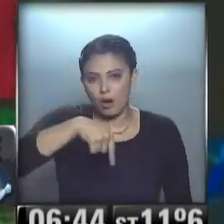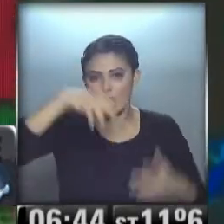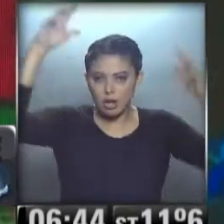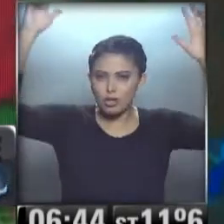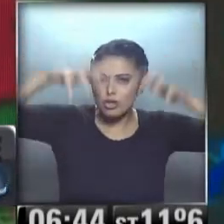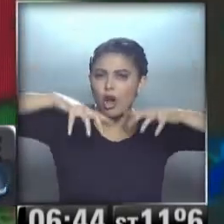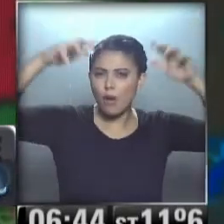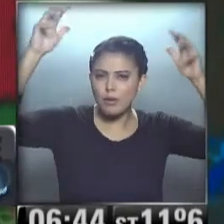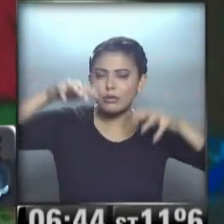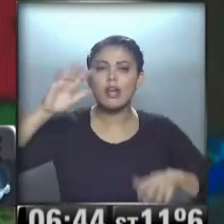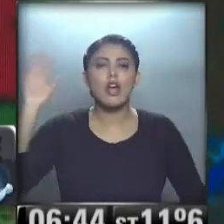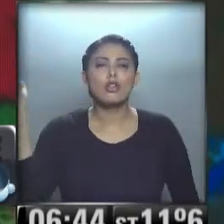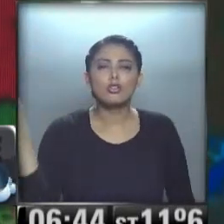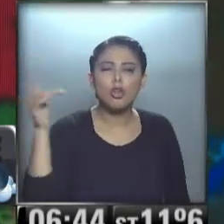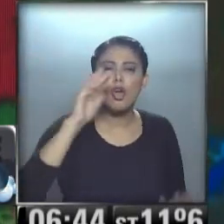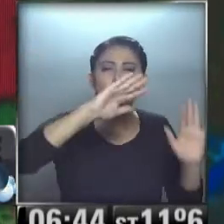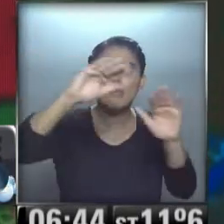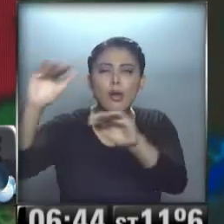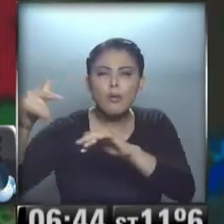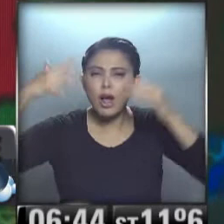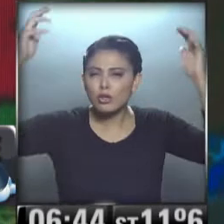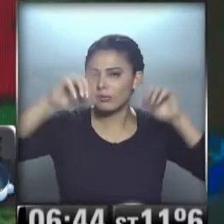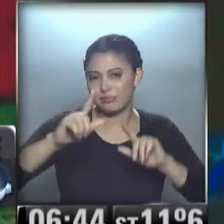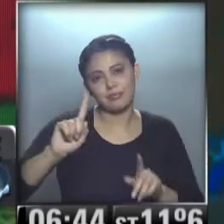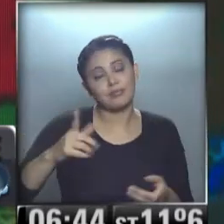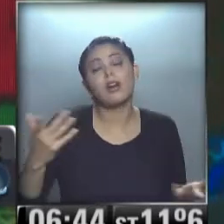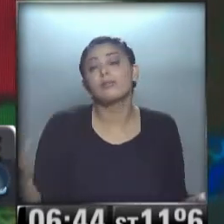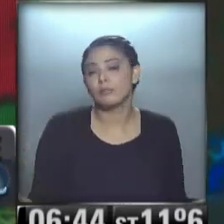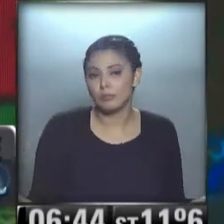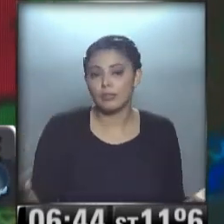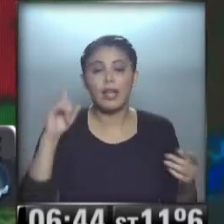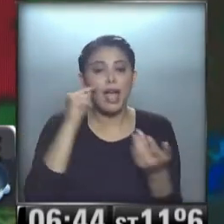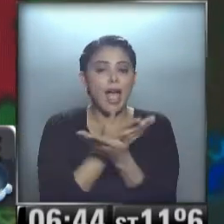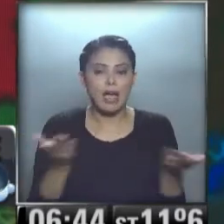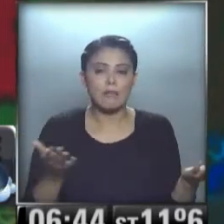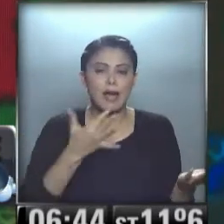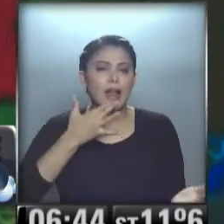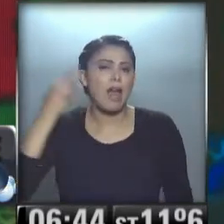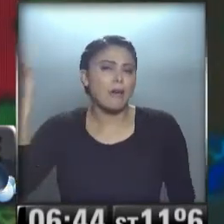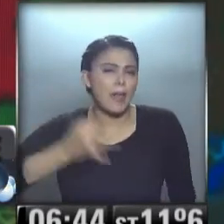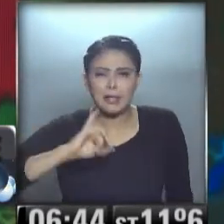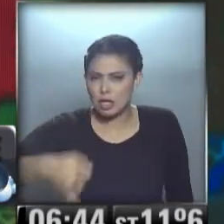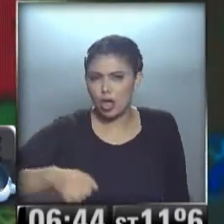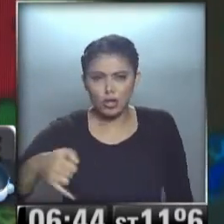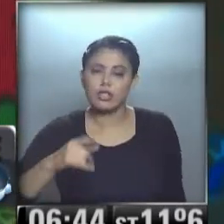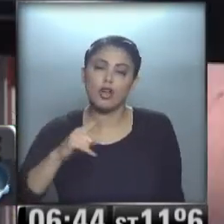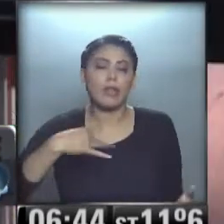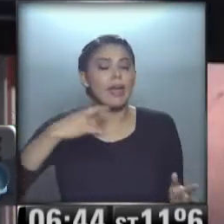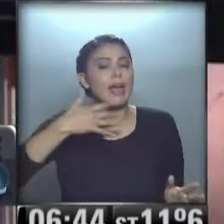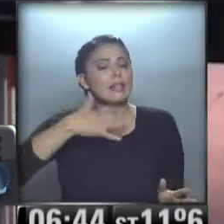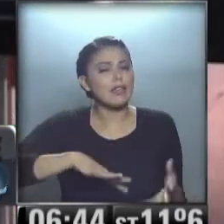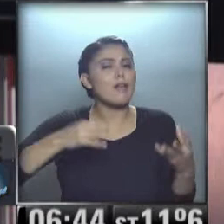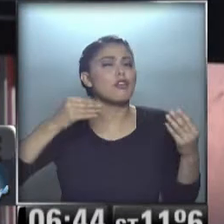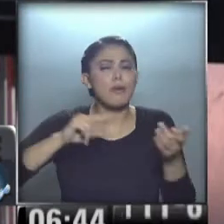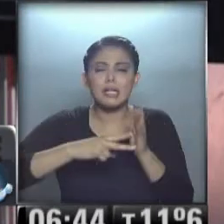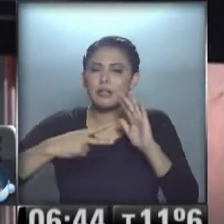No es que es todo uniforme, no, tampoco, porque tampoco la imagen satelital es la verdad absoluta. Hay que interpretar, hay que ver, y los fenómenos